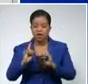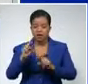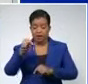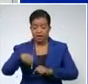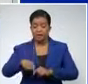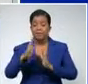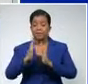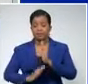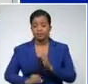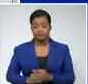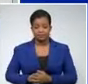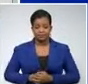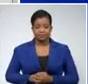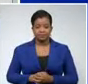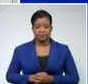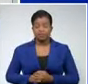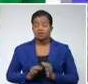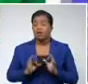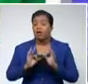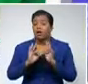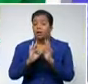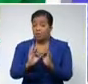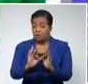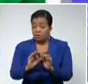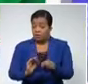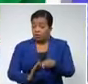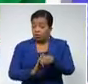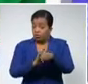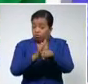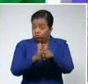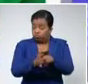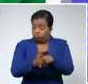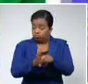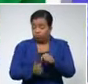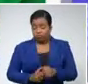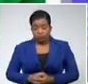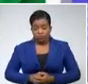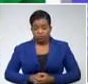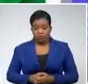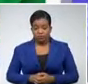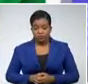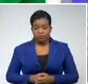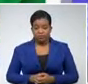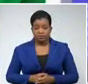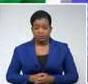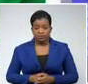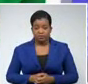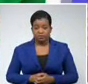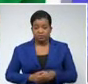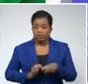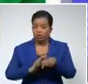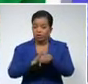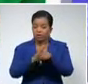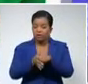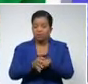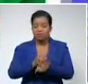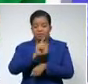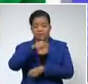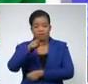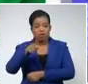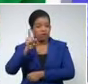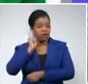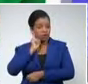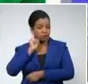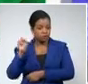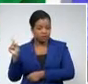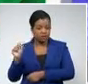mes. Esta es la situación, Lázaro, todas las personas que nos escuchan de Cuba.